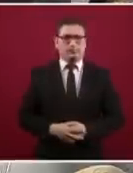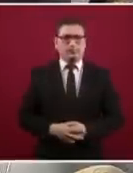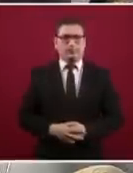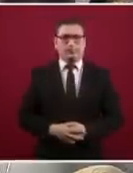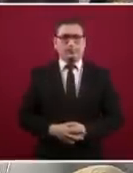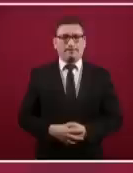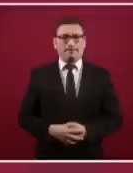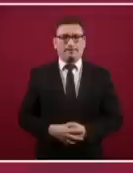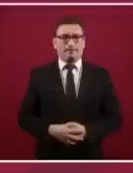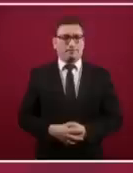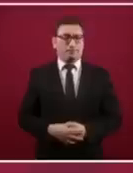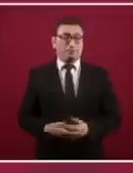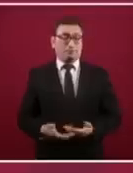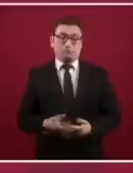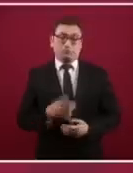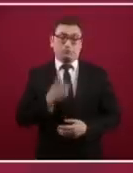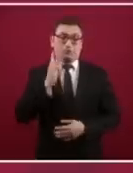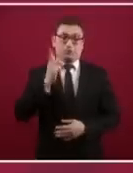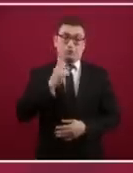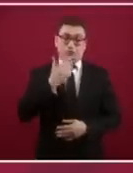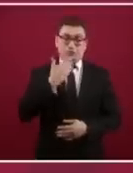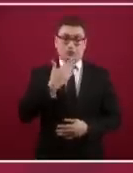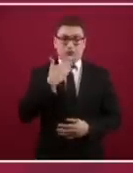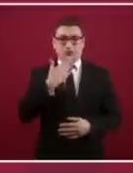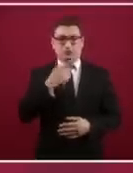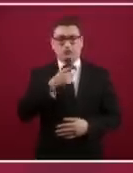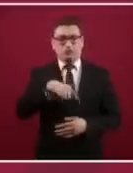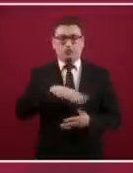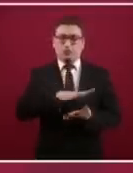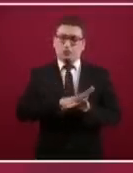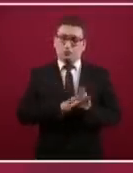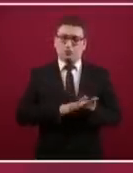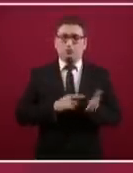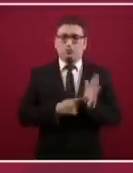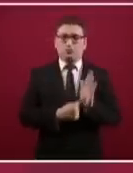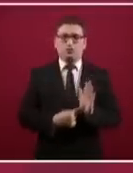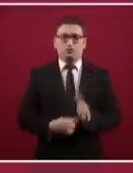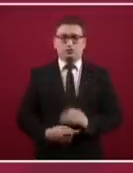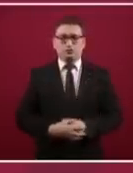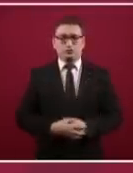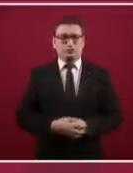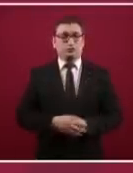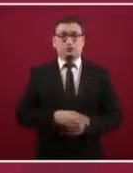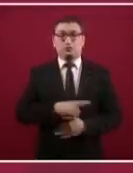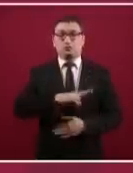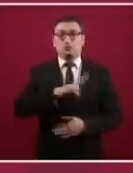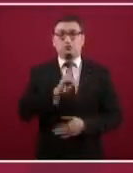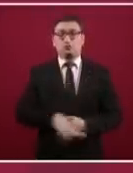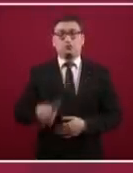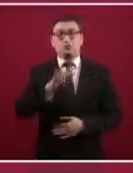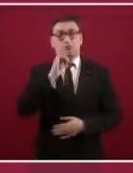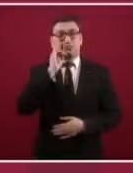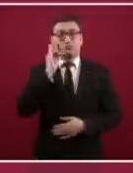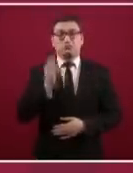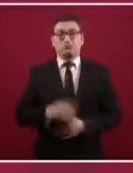Pues sería extraordinario, pues un acto de humildad nunca visto.